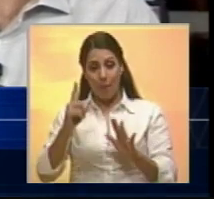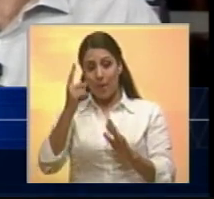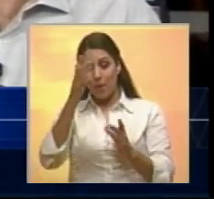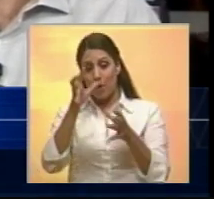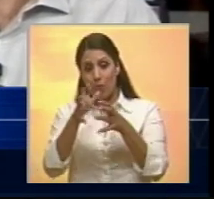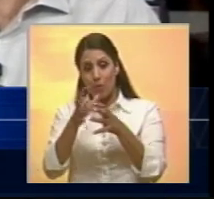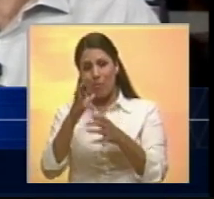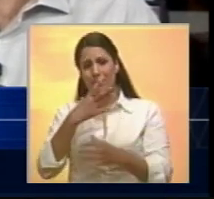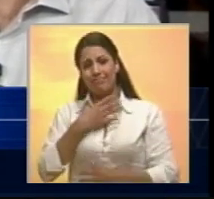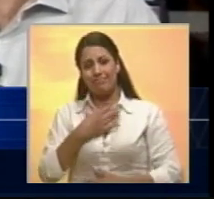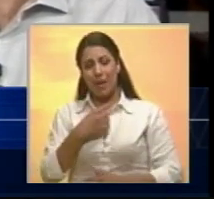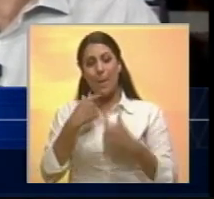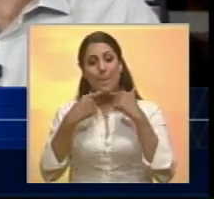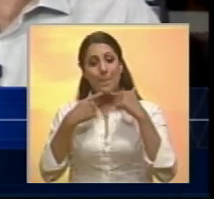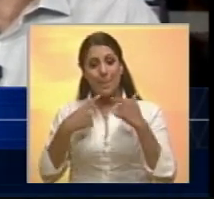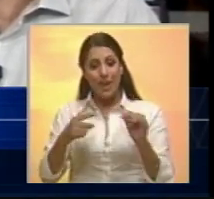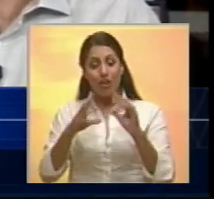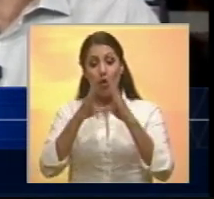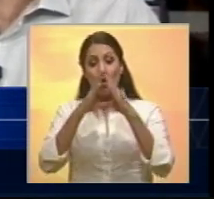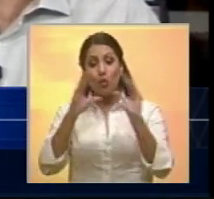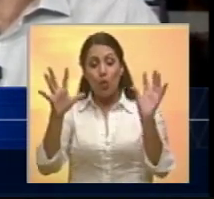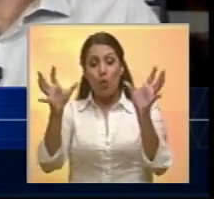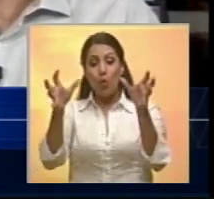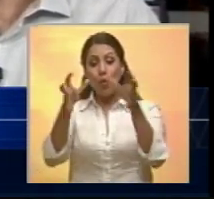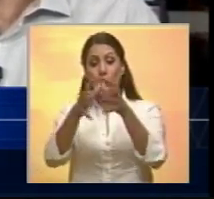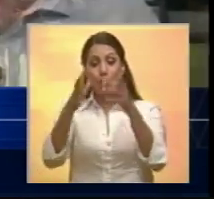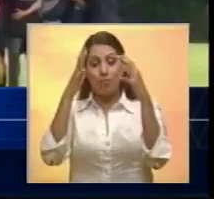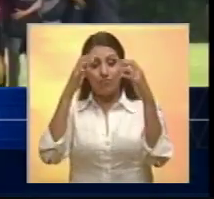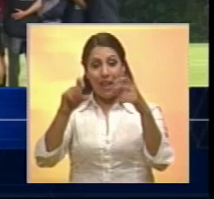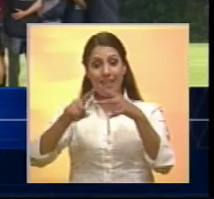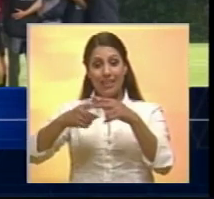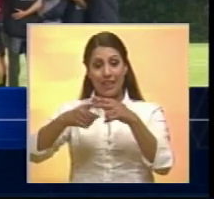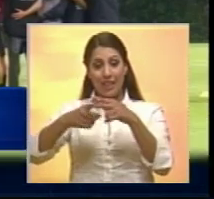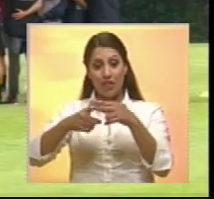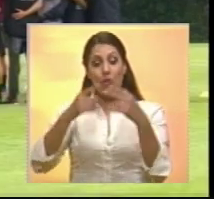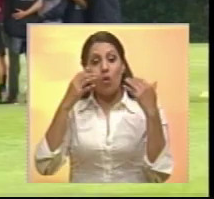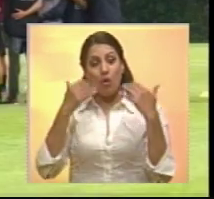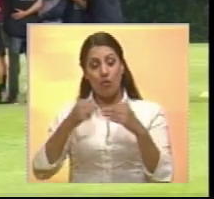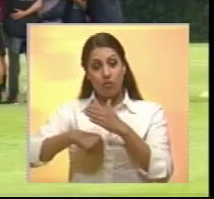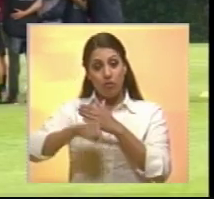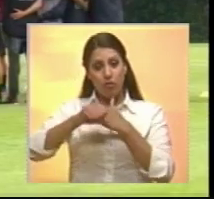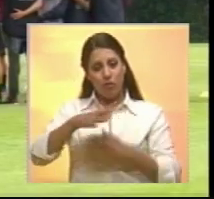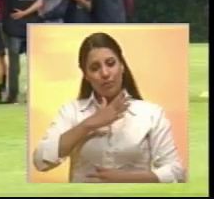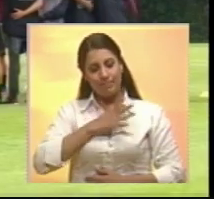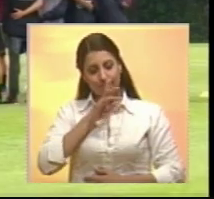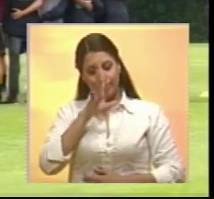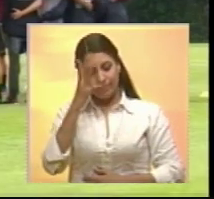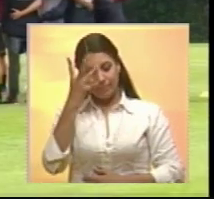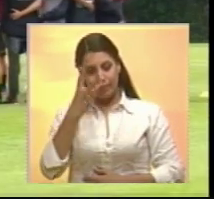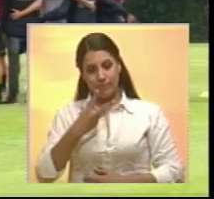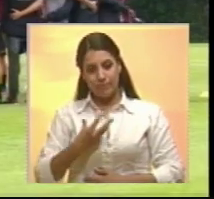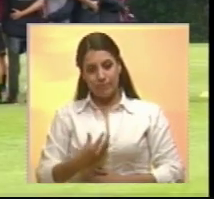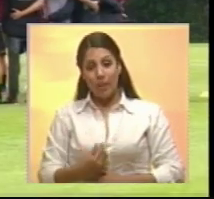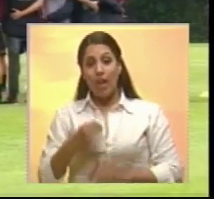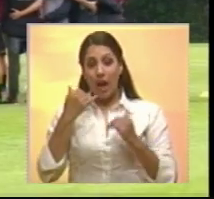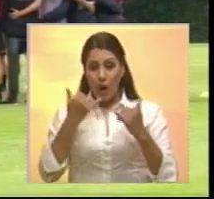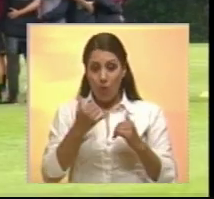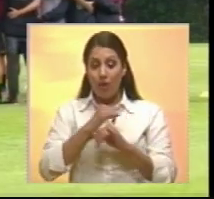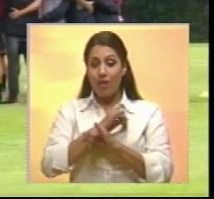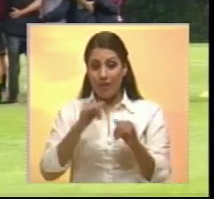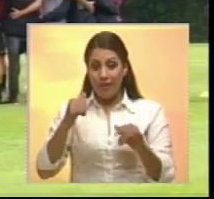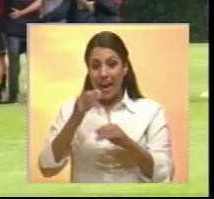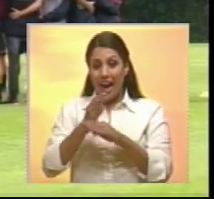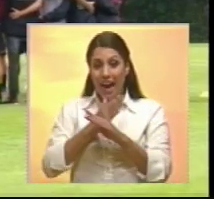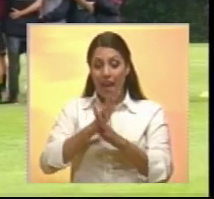principal, que lastimosamente perdió a toda su comisión técnica. El fútbol está en silencio. Así pasó antes